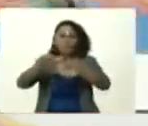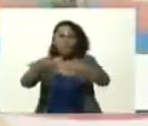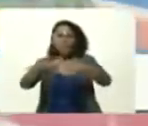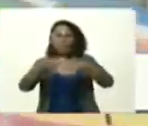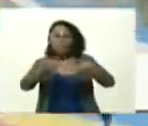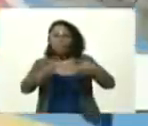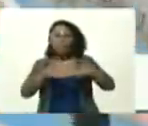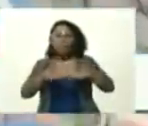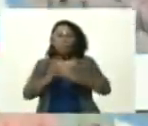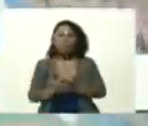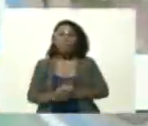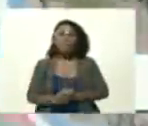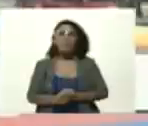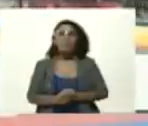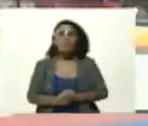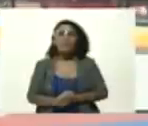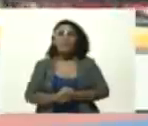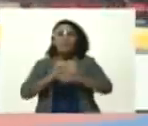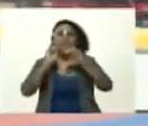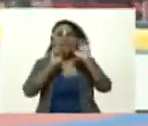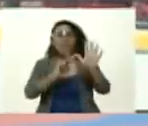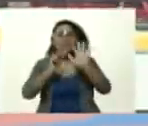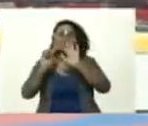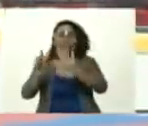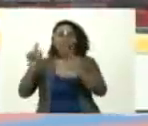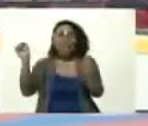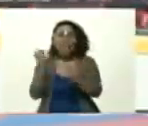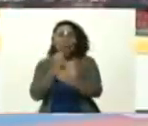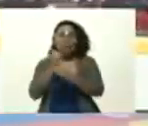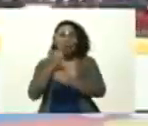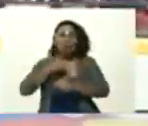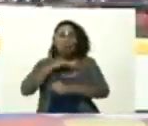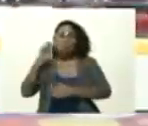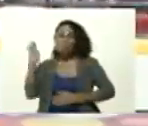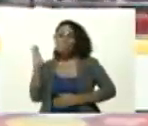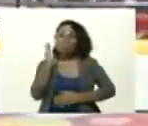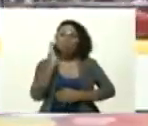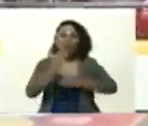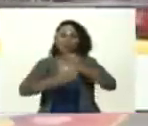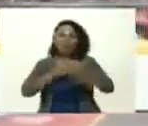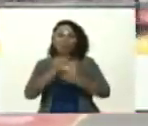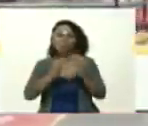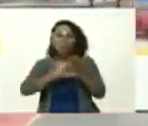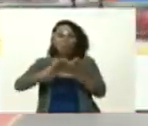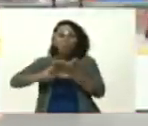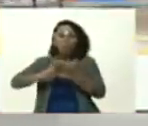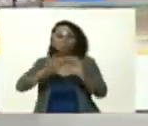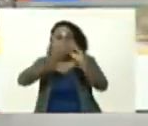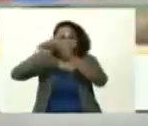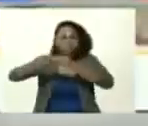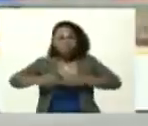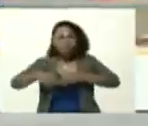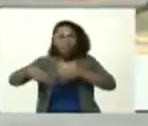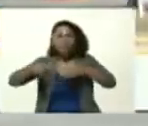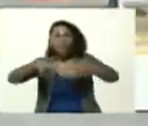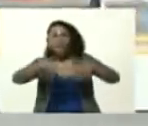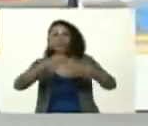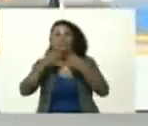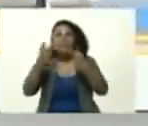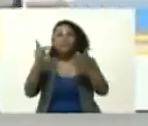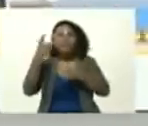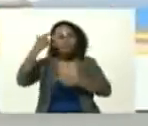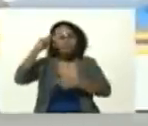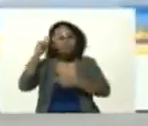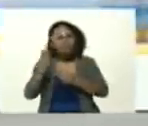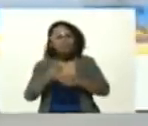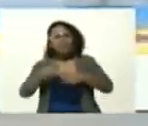además embellecido. Son 77 obras que hemos venido ejecutando de recuperación de espacios públicos. Recordemos el inmenso